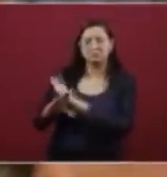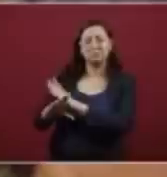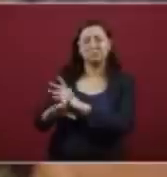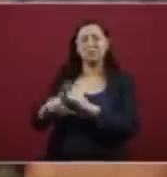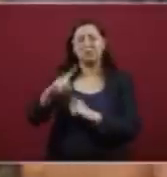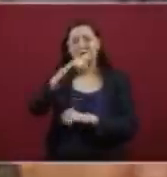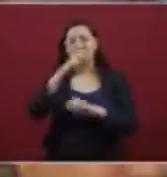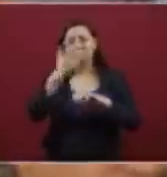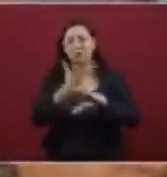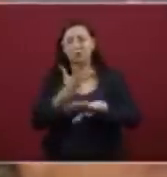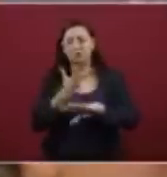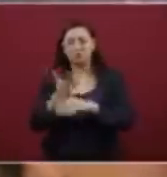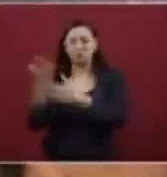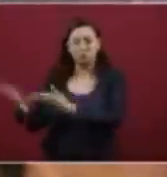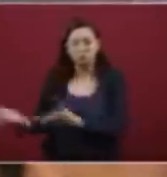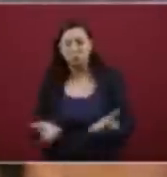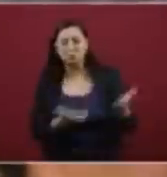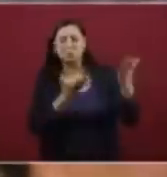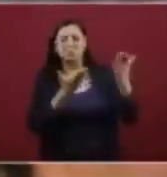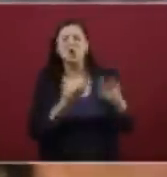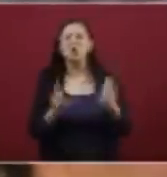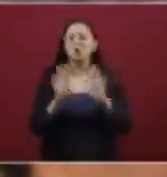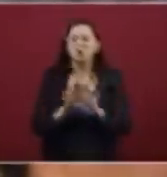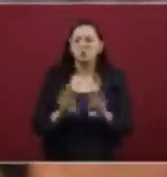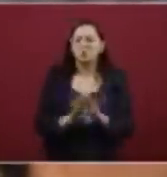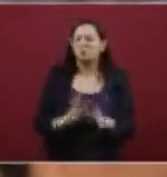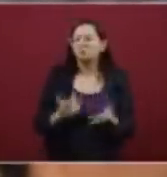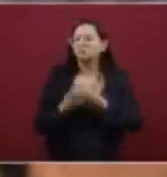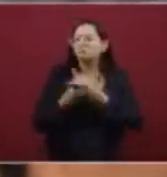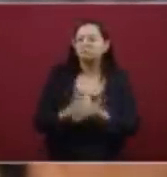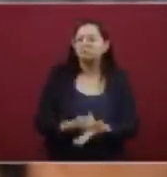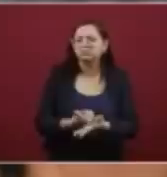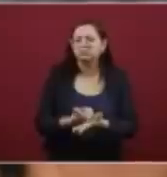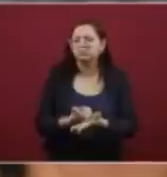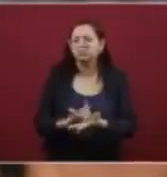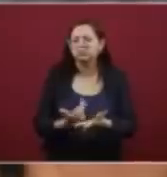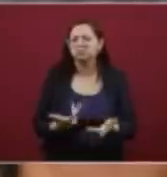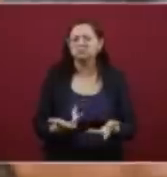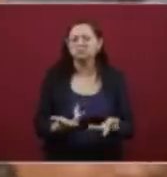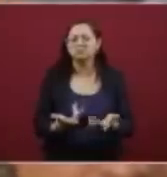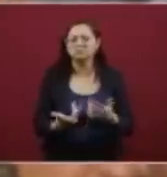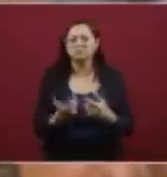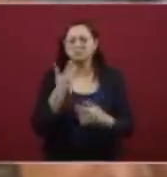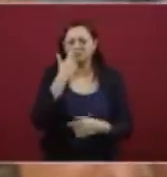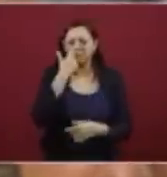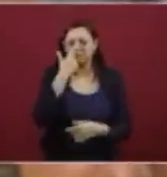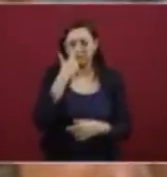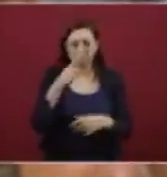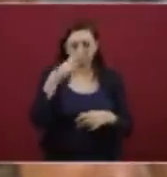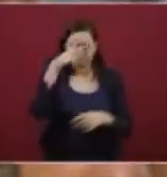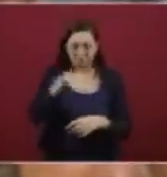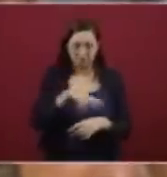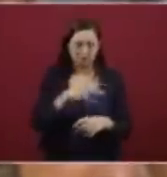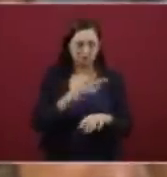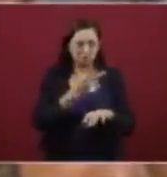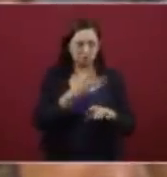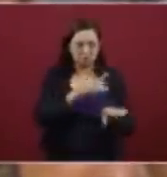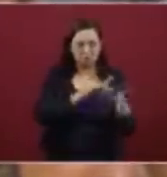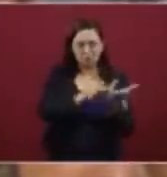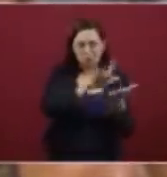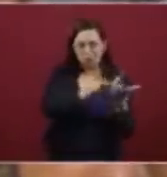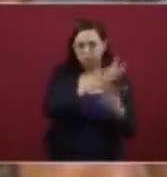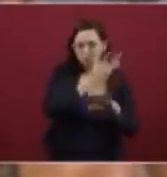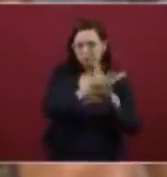Unidos? ¿De qué manera concretamente sería esta ayuda que daría México a Estados Unidos en el tema